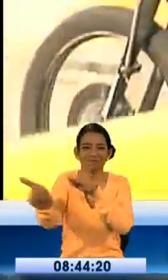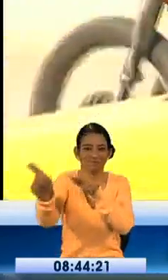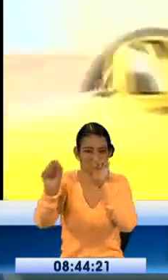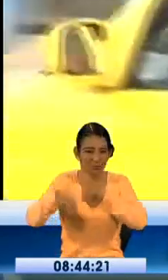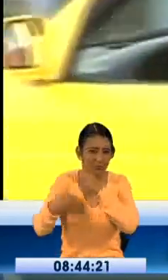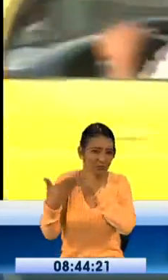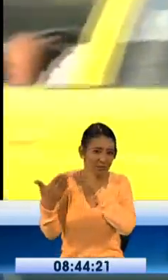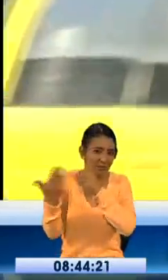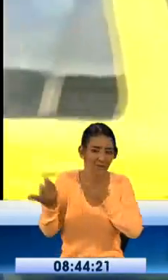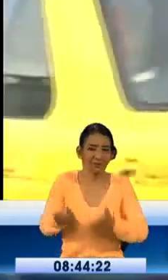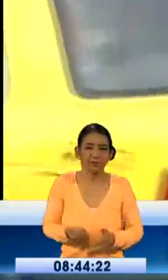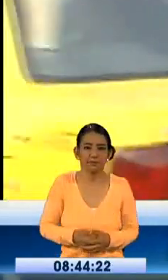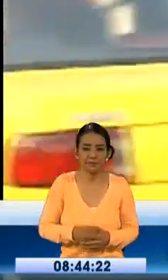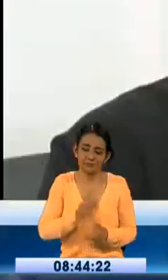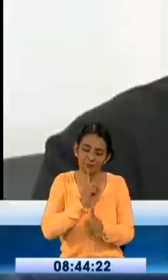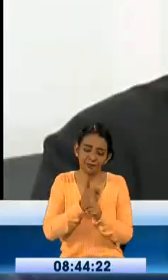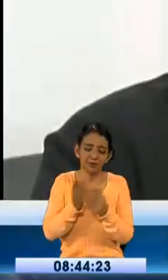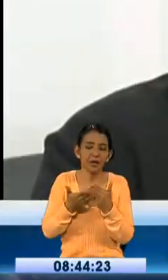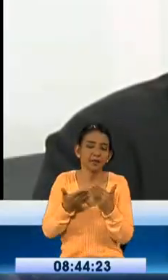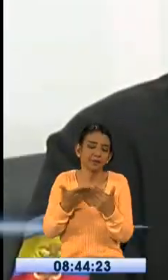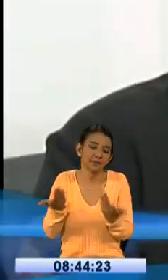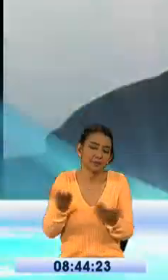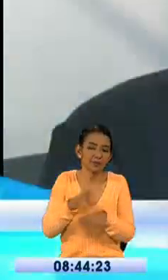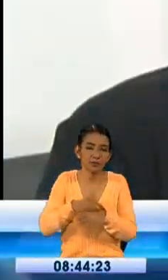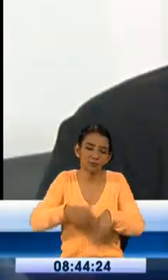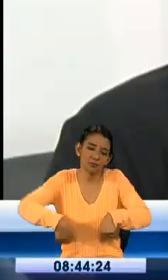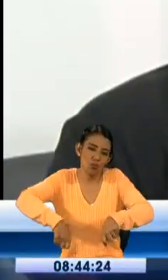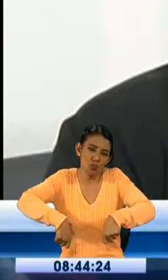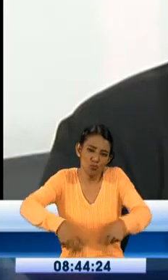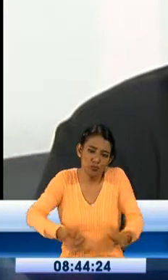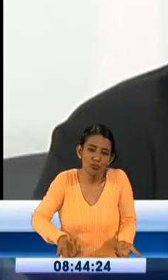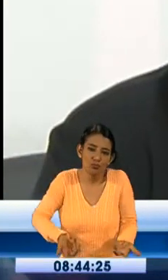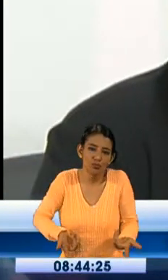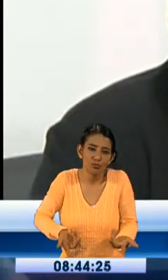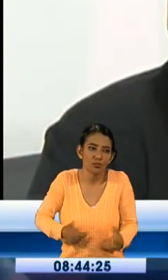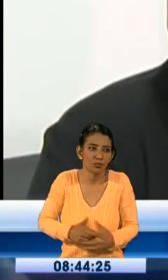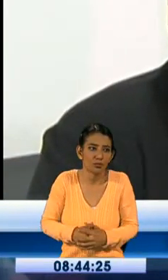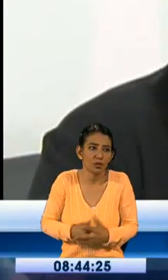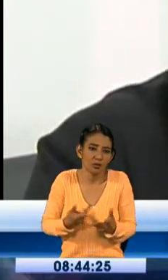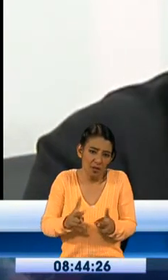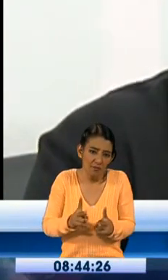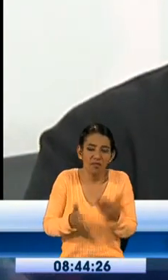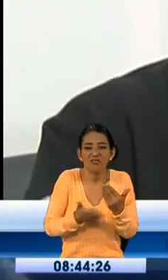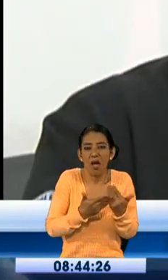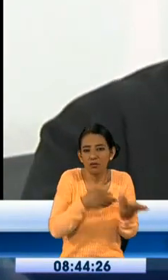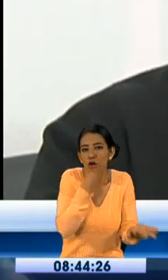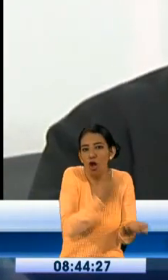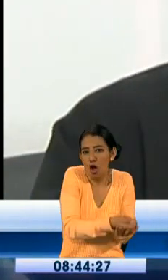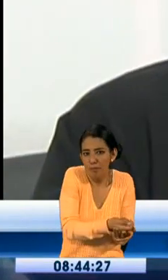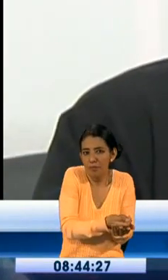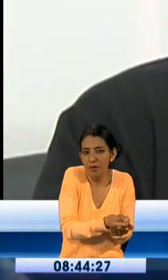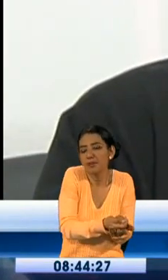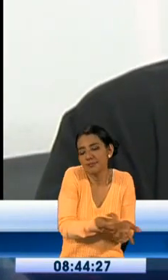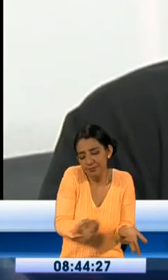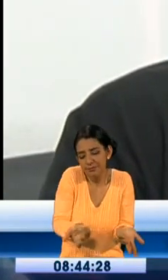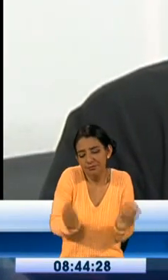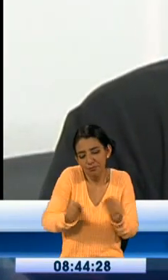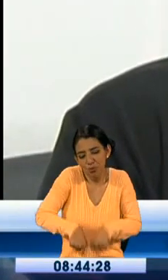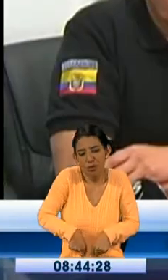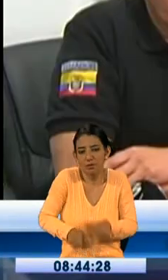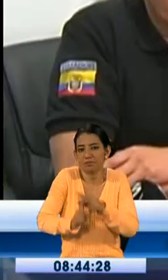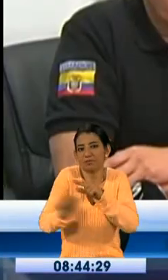conocemos la facilidad de maniobra que existe pues con este vehículo y la facilidad que le permite en este caso a los delincuentes pues para escapar del